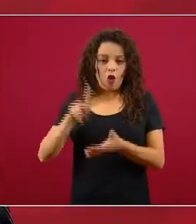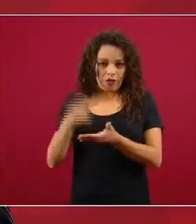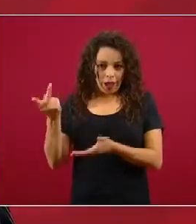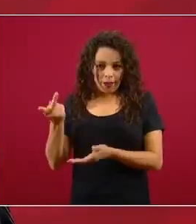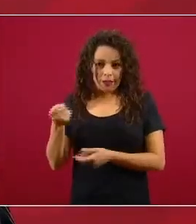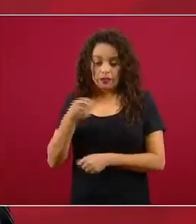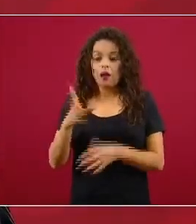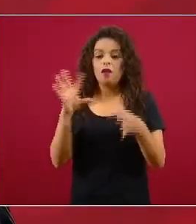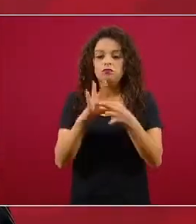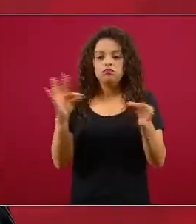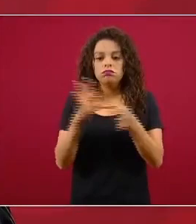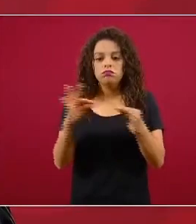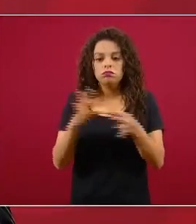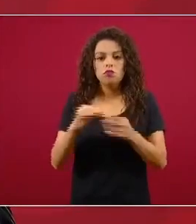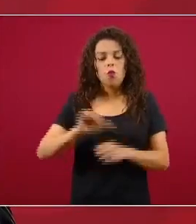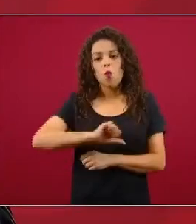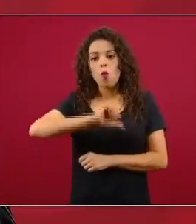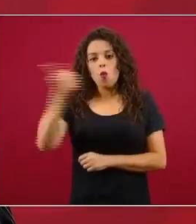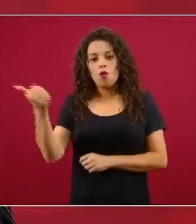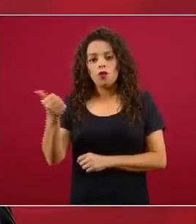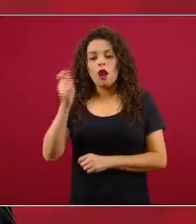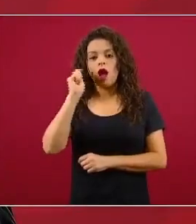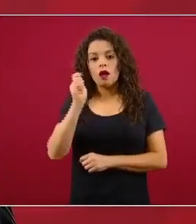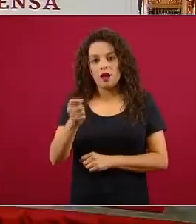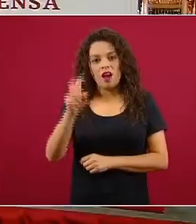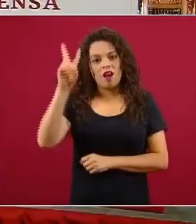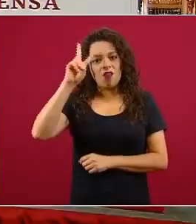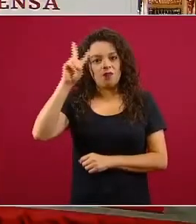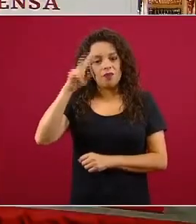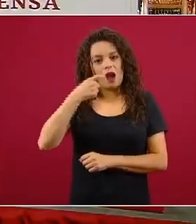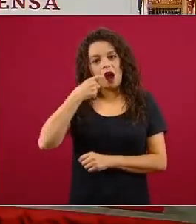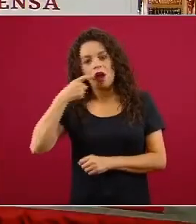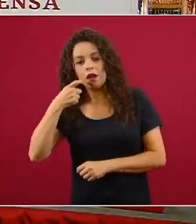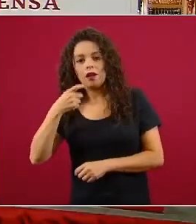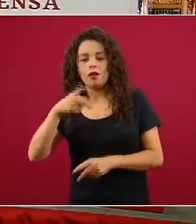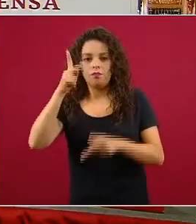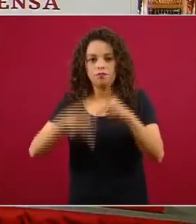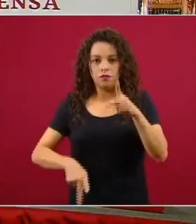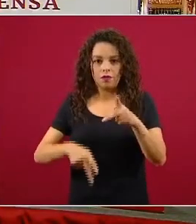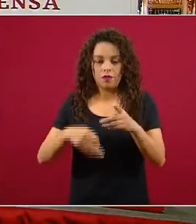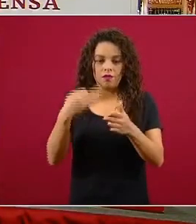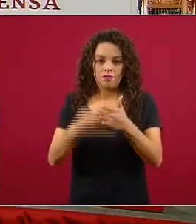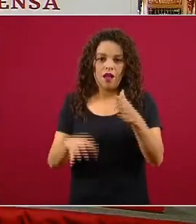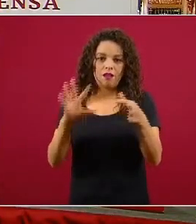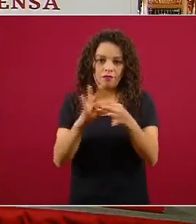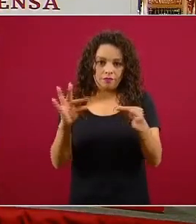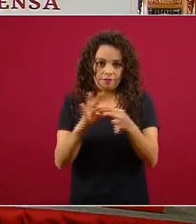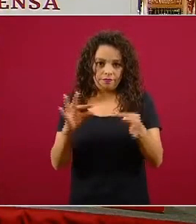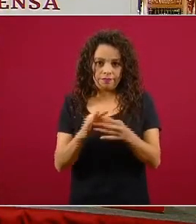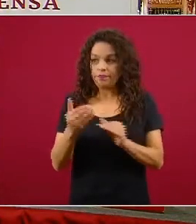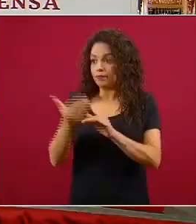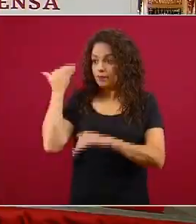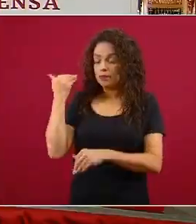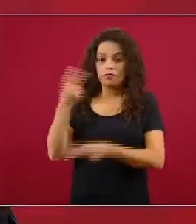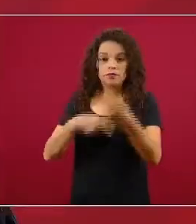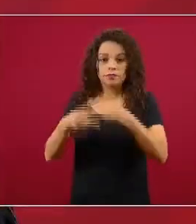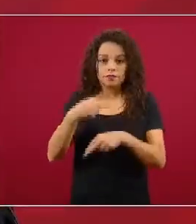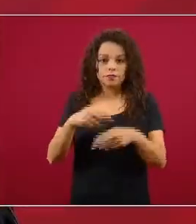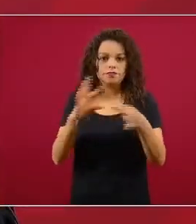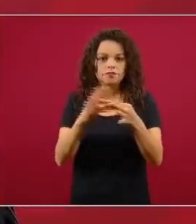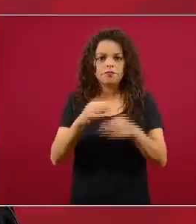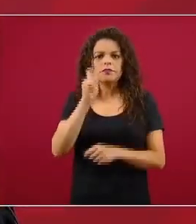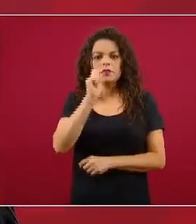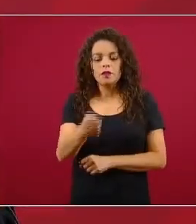de algunas de las otras adicciones que han quedado pendientes de mencionar. Recientemente vino a hablar de alcohol, también de tabaco,